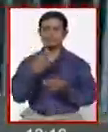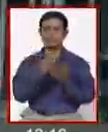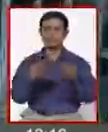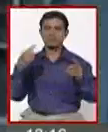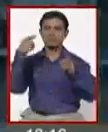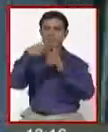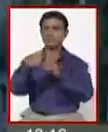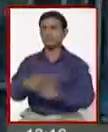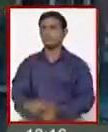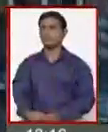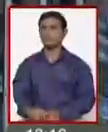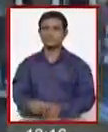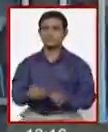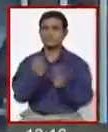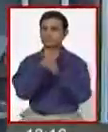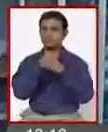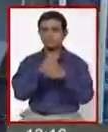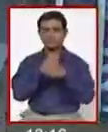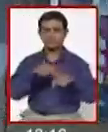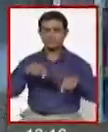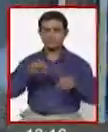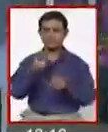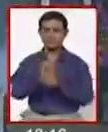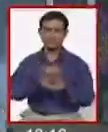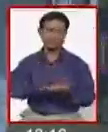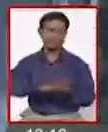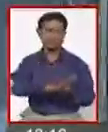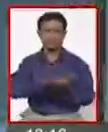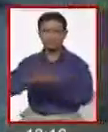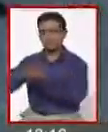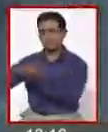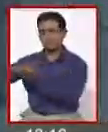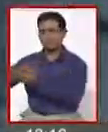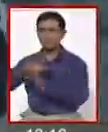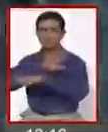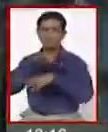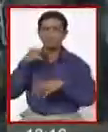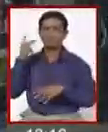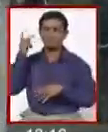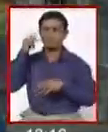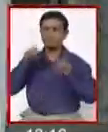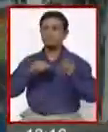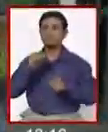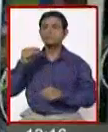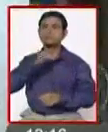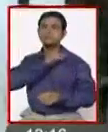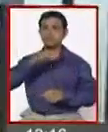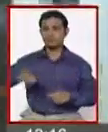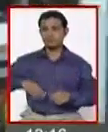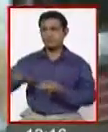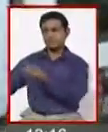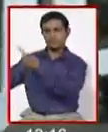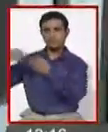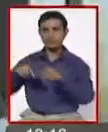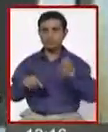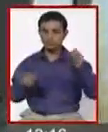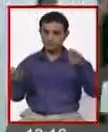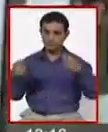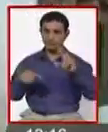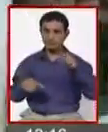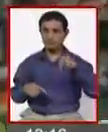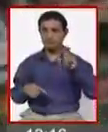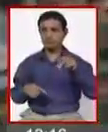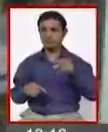positivos. ¿Han realizado trabajo de limpieza estos días? Han hecho limpieza todos los padres. ¿La gobernación se hizo presente también, quizás para